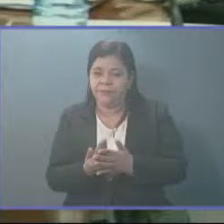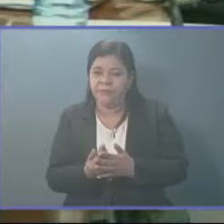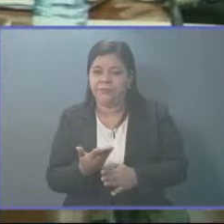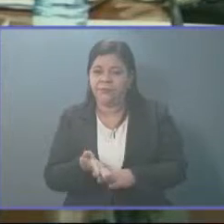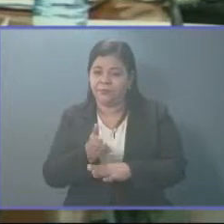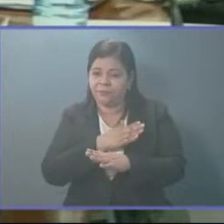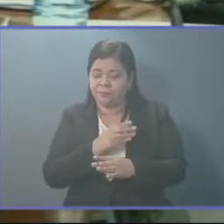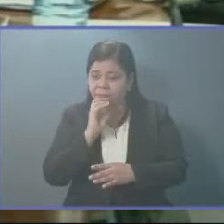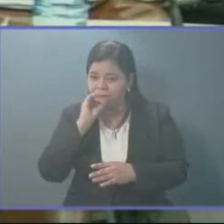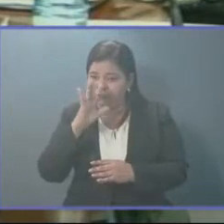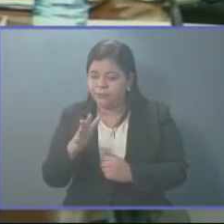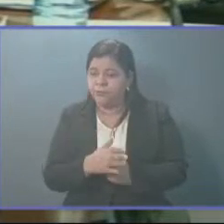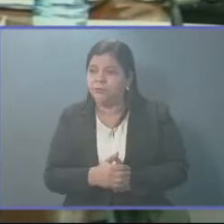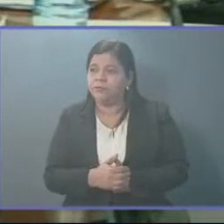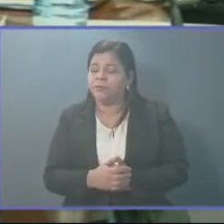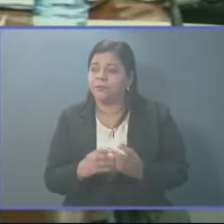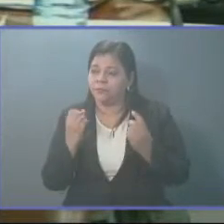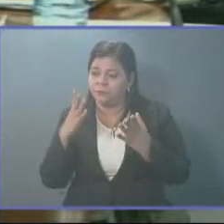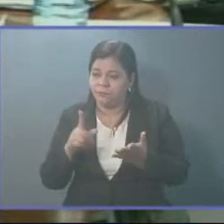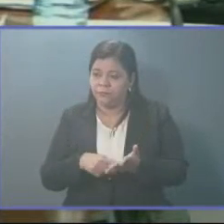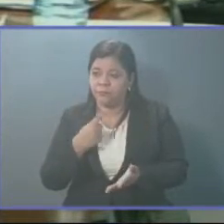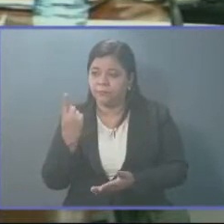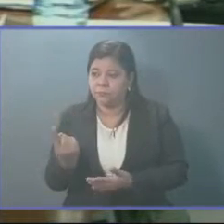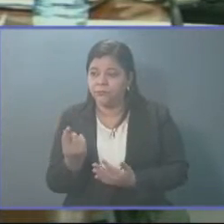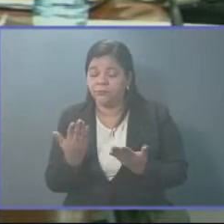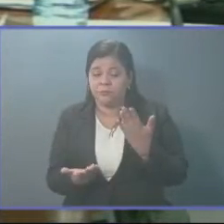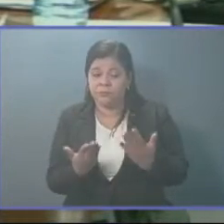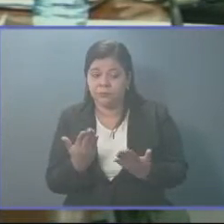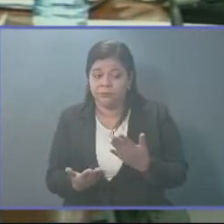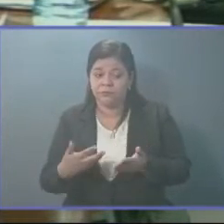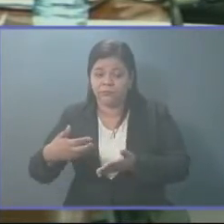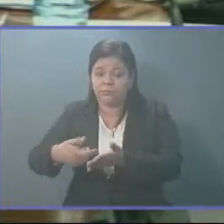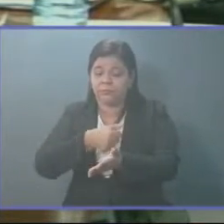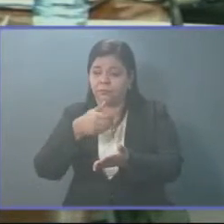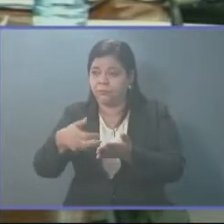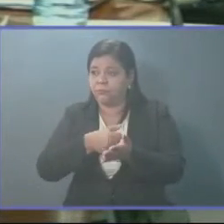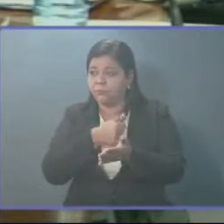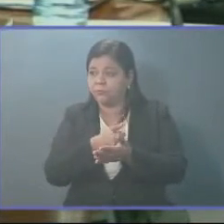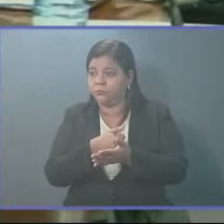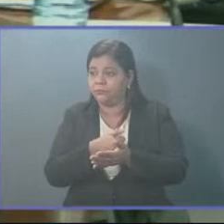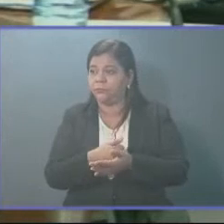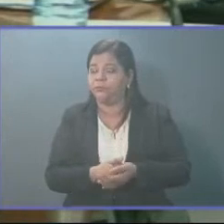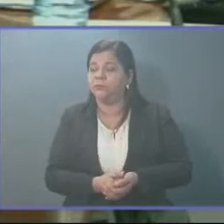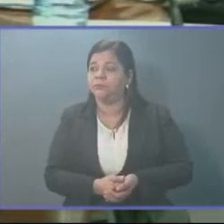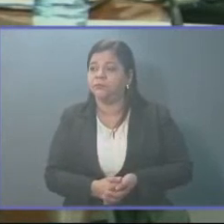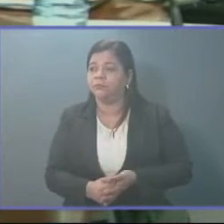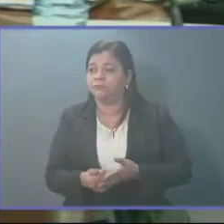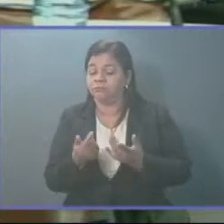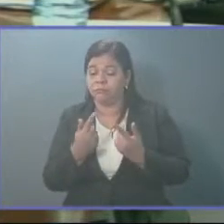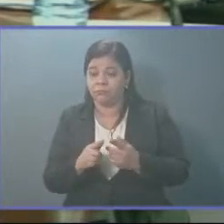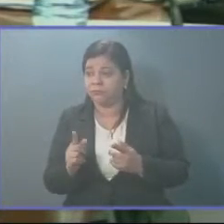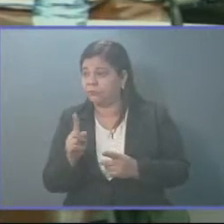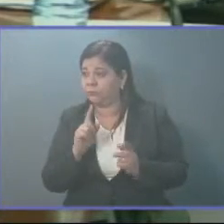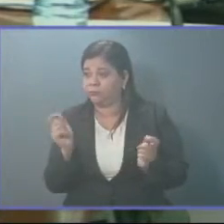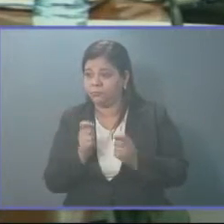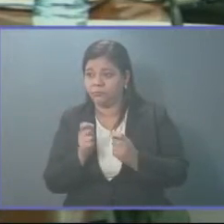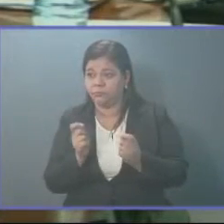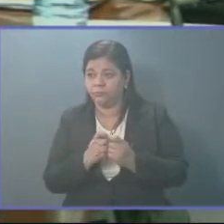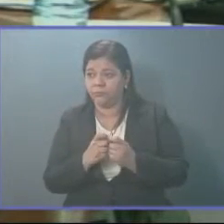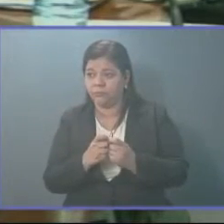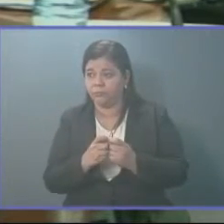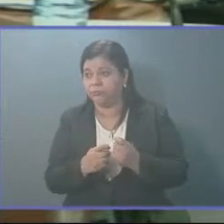varias ocasiones que muchas veces están siendo objeto de descuentos de forma imprecisa,